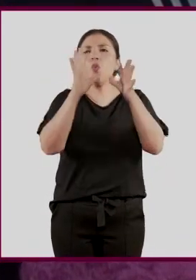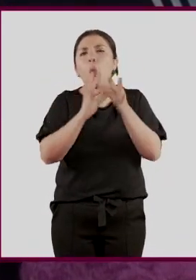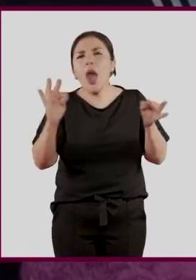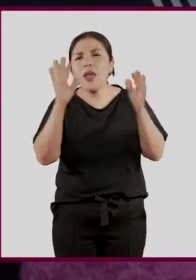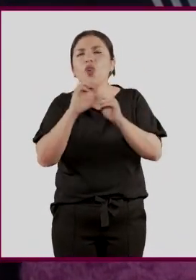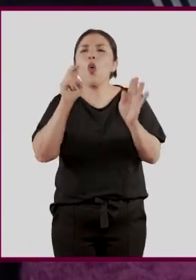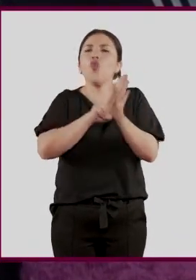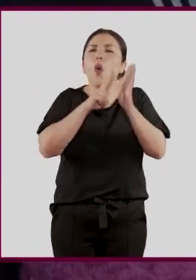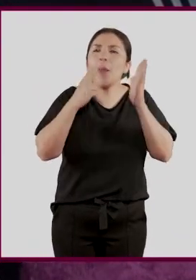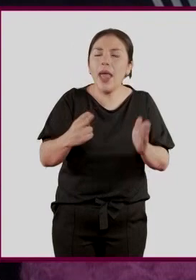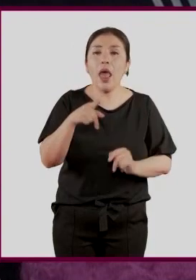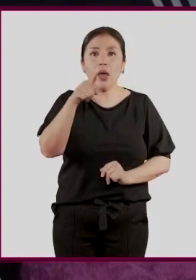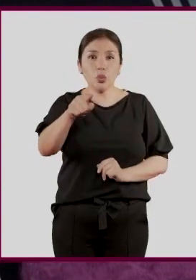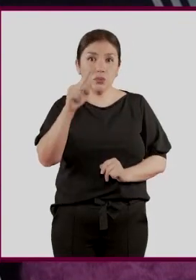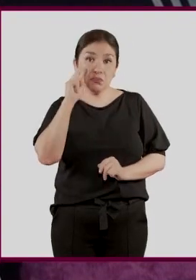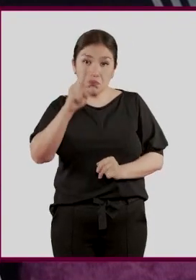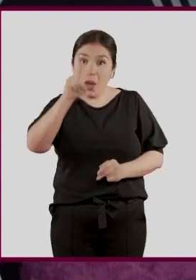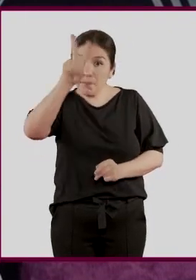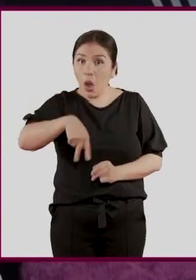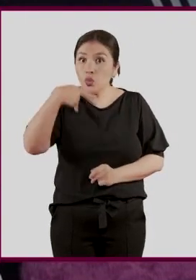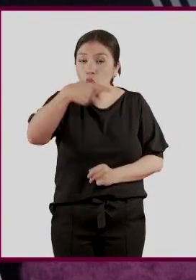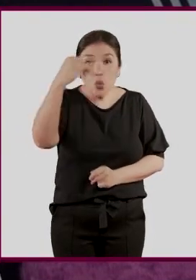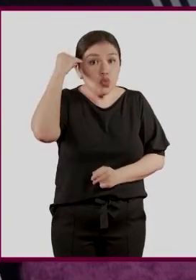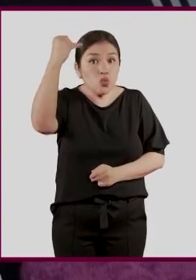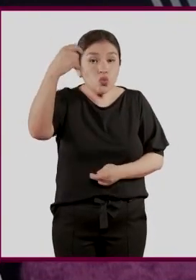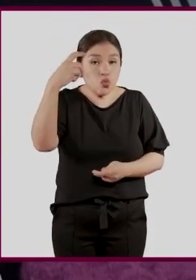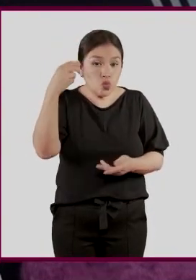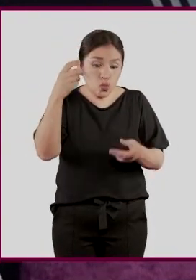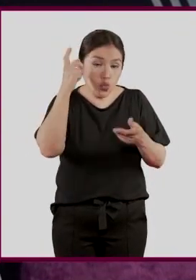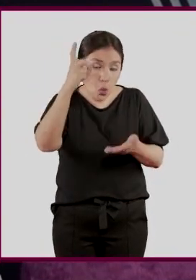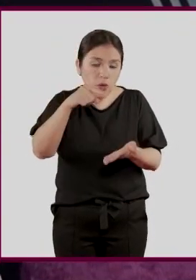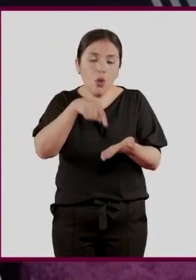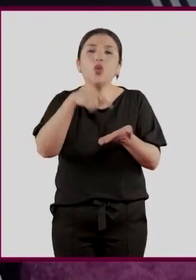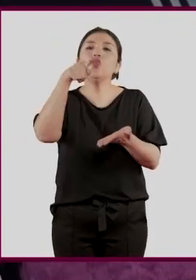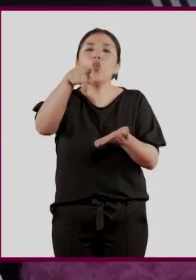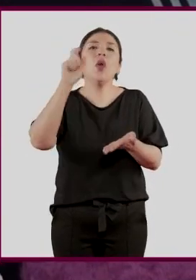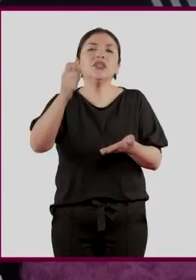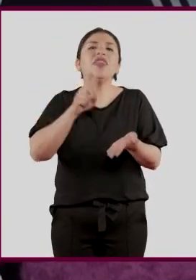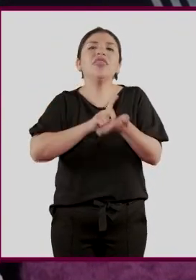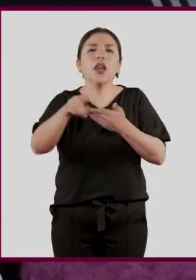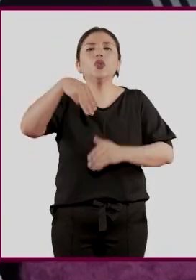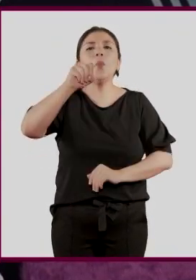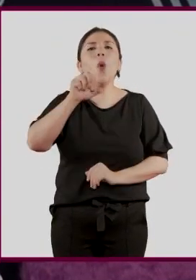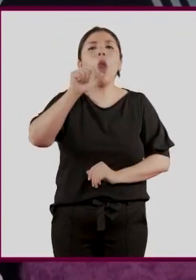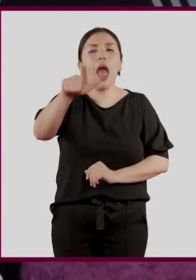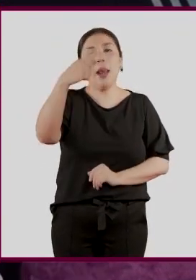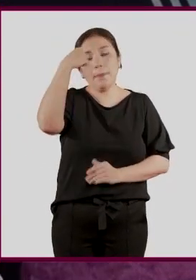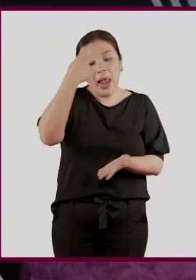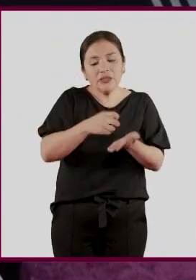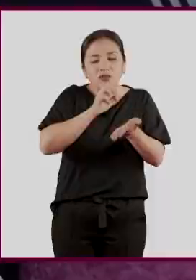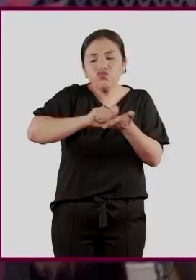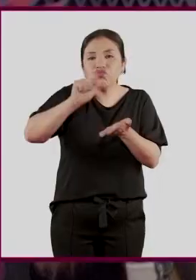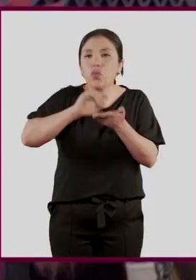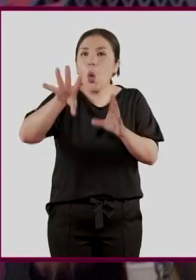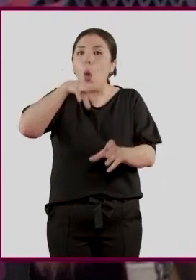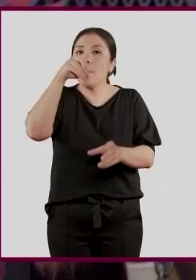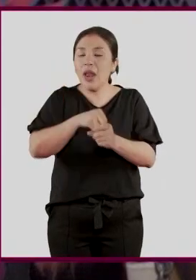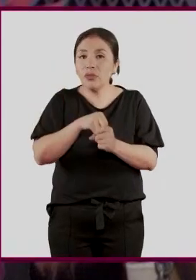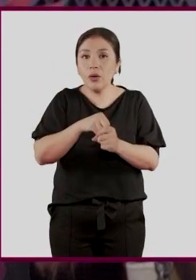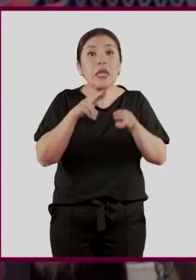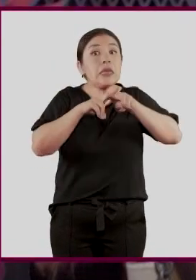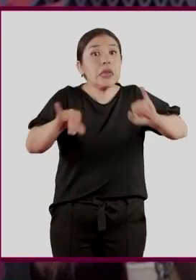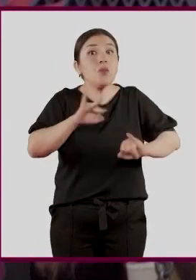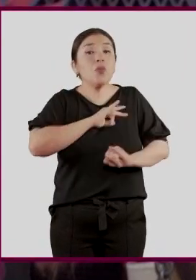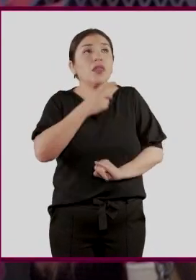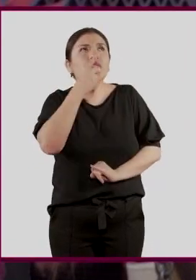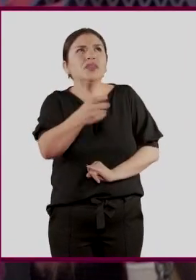una novela y demuestras tu autoría, tienes los derechos morales y patrimoniales de la obra literaria original. Nadie